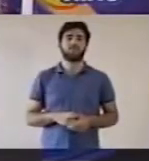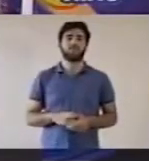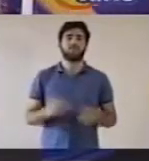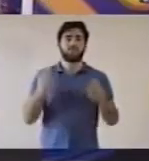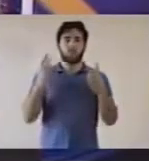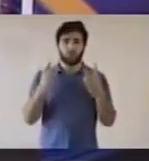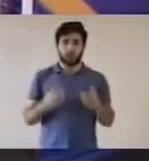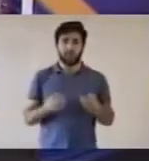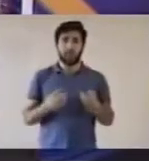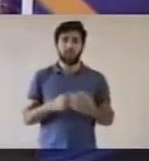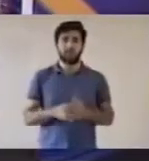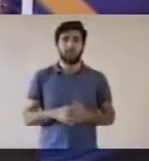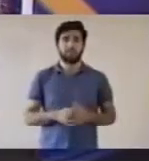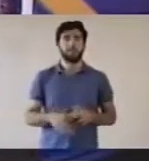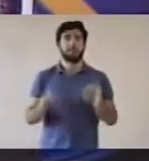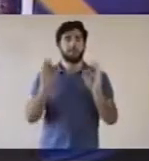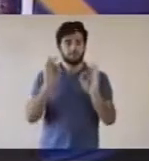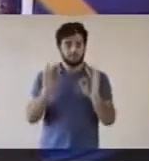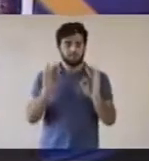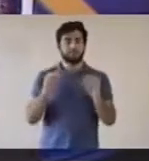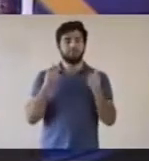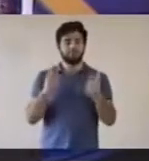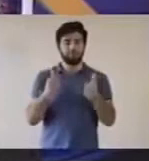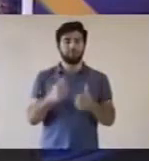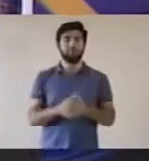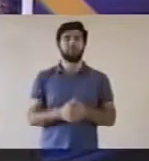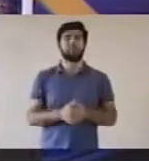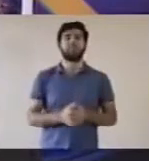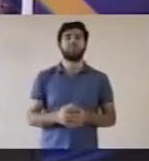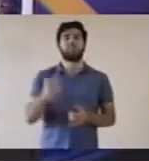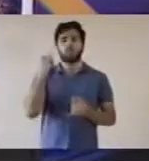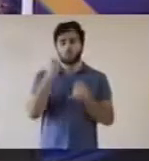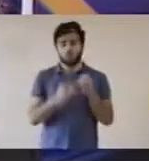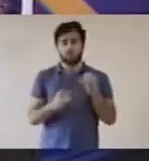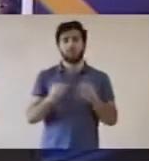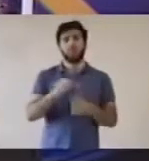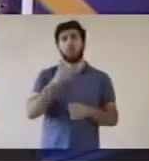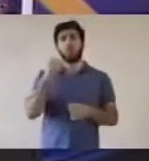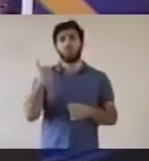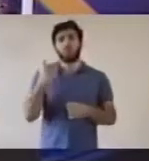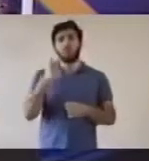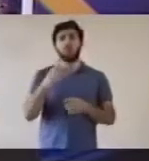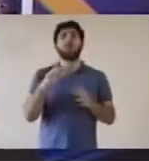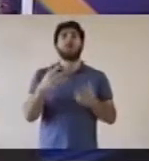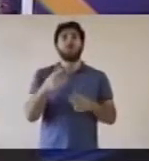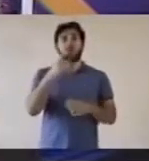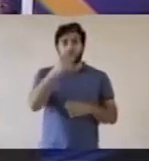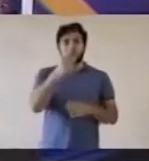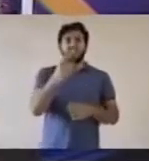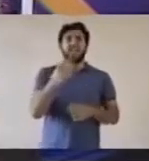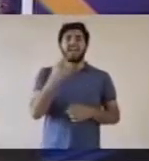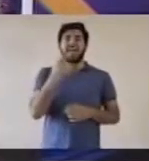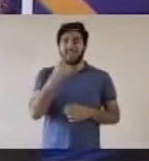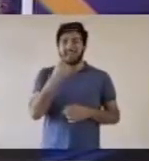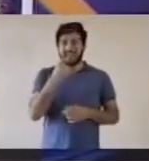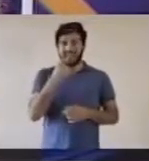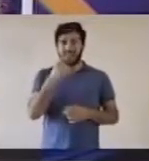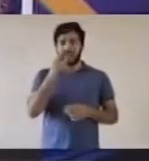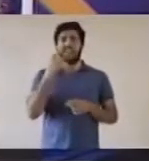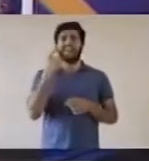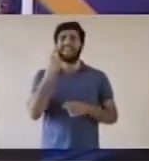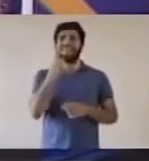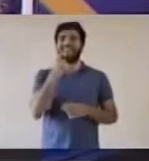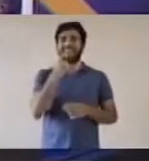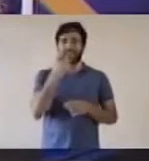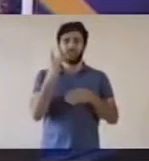Nuevamente. Indy Ralph, qué bien. El último ejercicio es que vas a tocar todos tus dientes